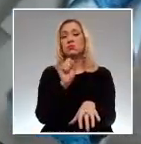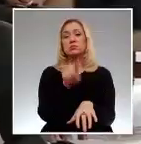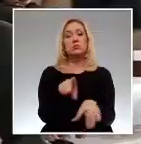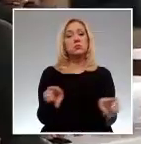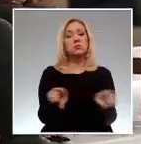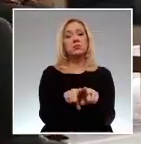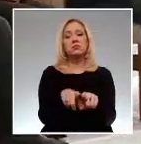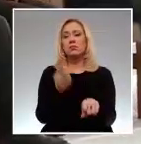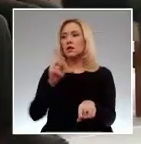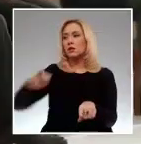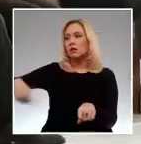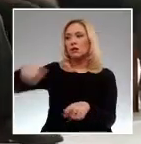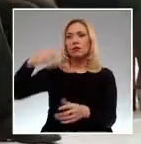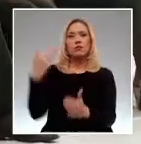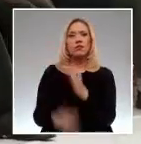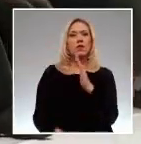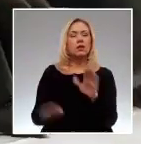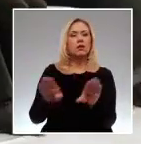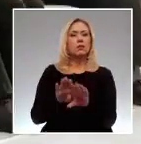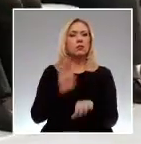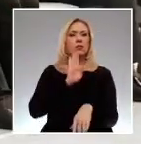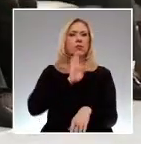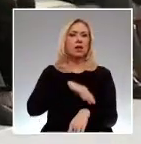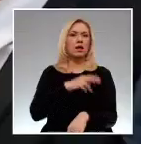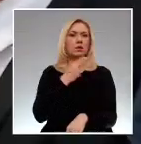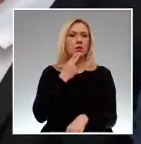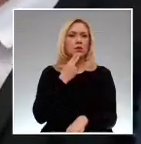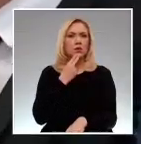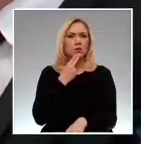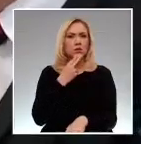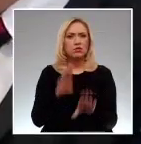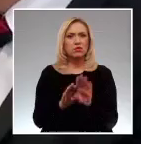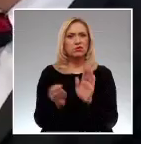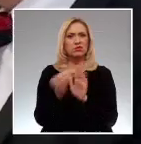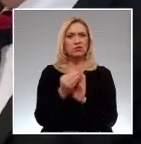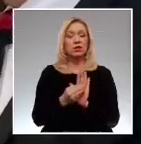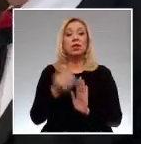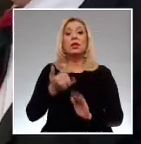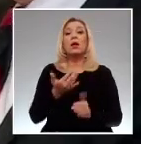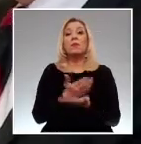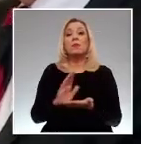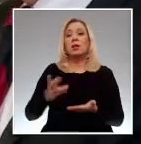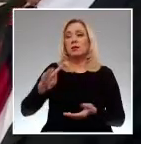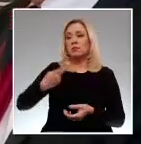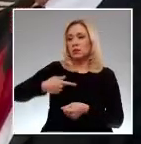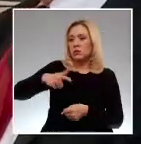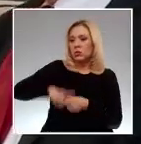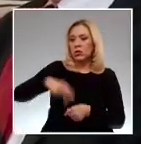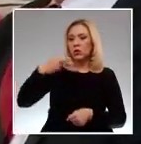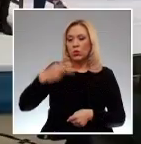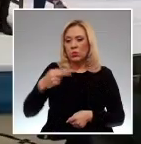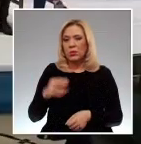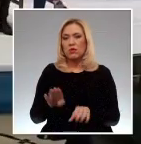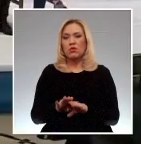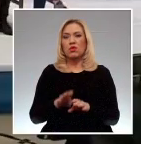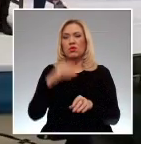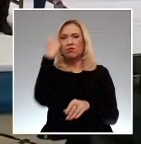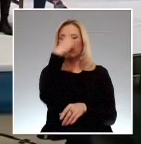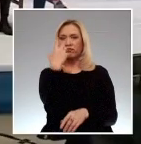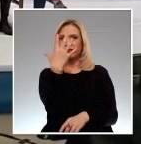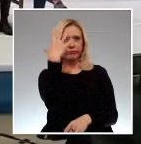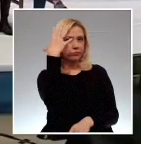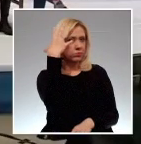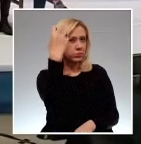personales. A la inauguración acudieron los ministros Jorge Mario Pardo Rebolledo y Luis María Aguilar Morales, así como consejeros